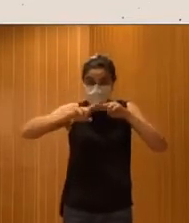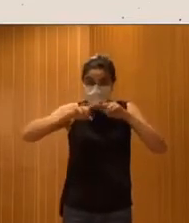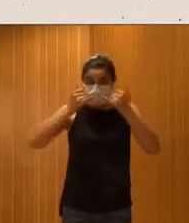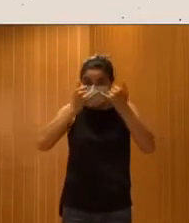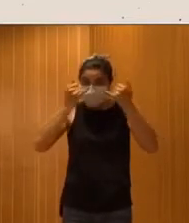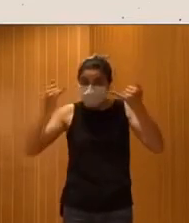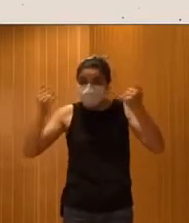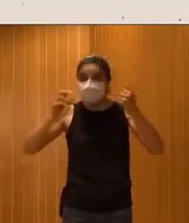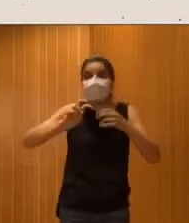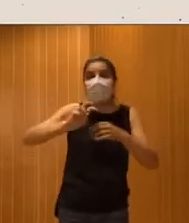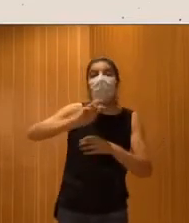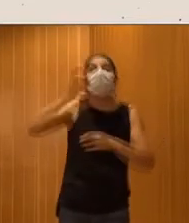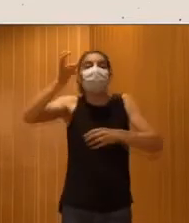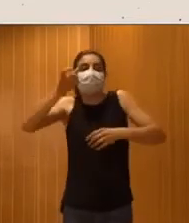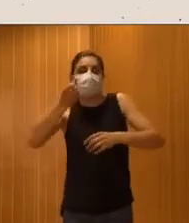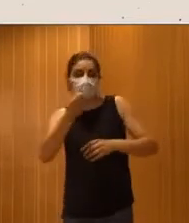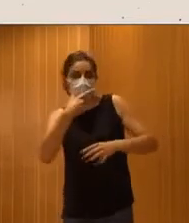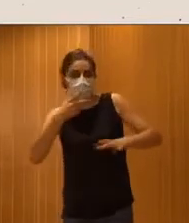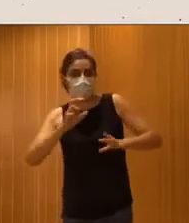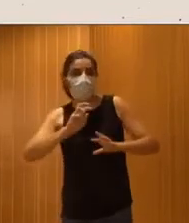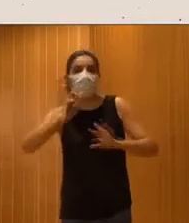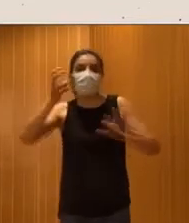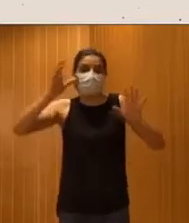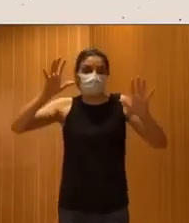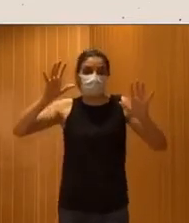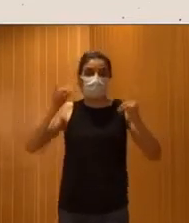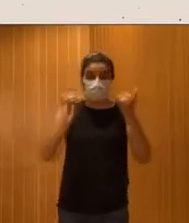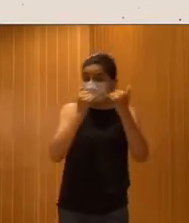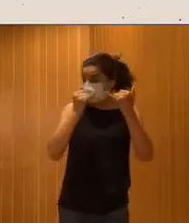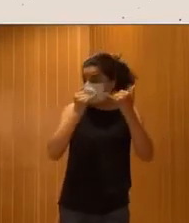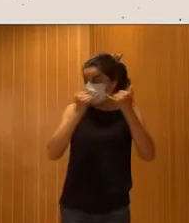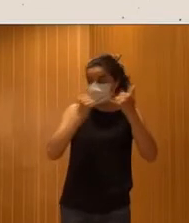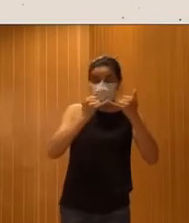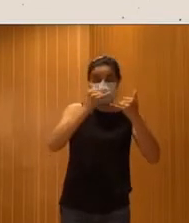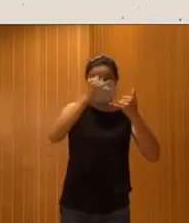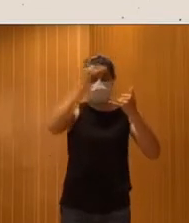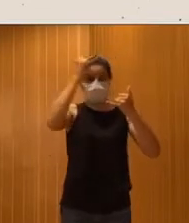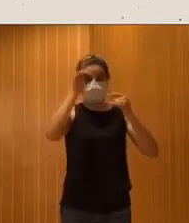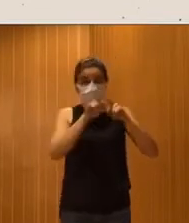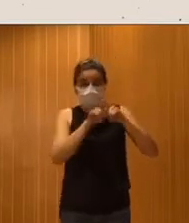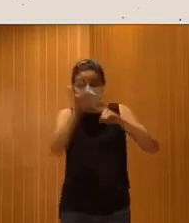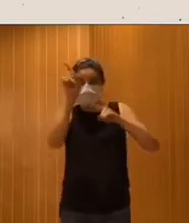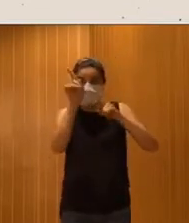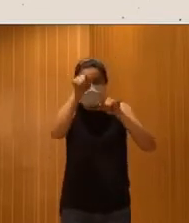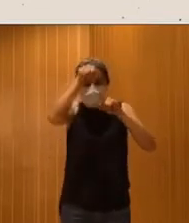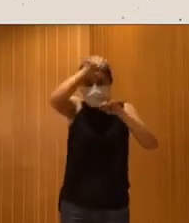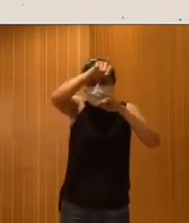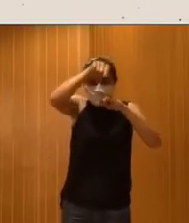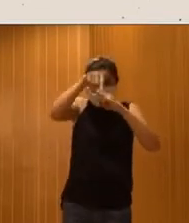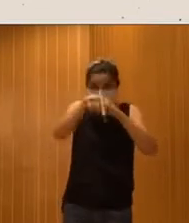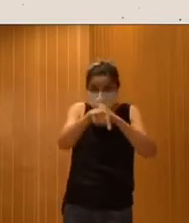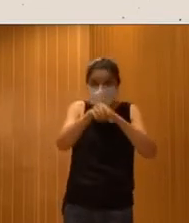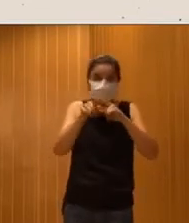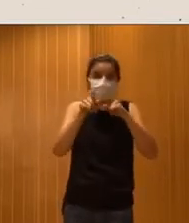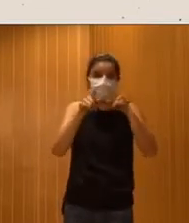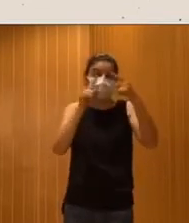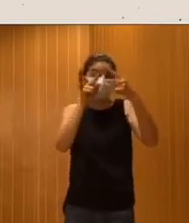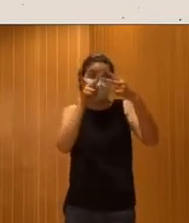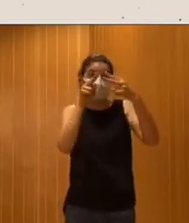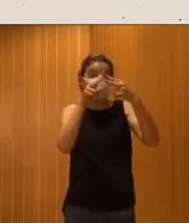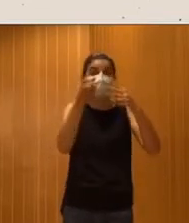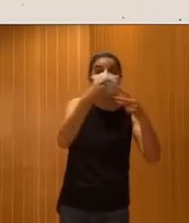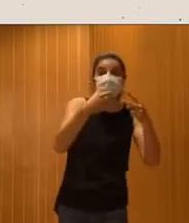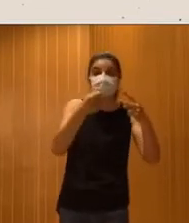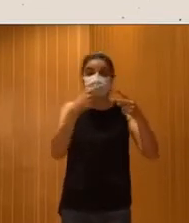esos son otros antipsicóticos. La línea que crece es la quetiapina y la línea que decrece es la